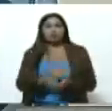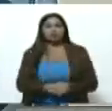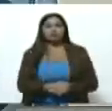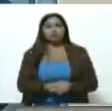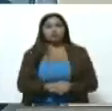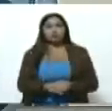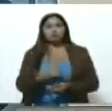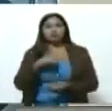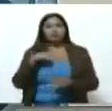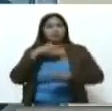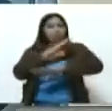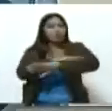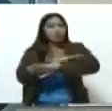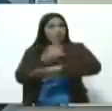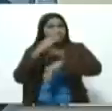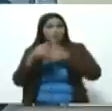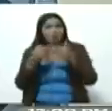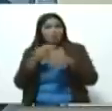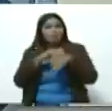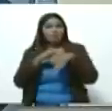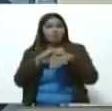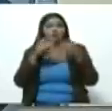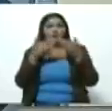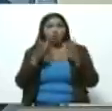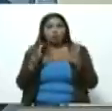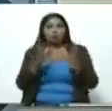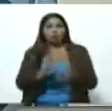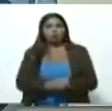de actuar de manera debida en este Ministerio Público,